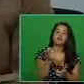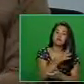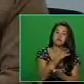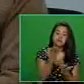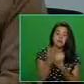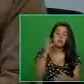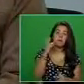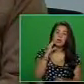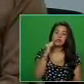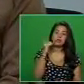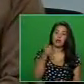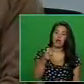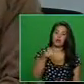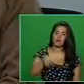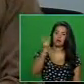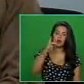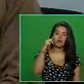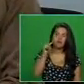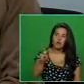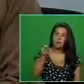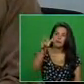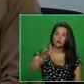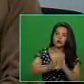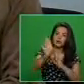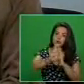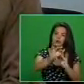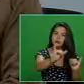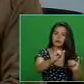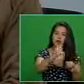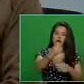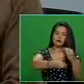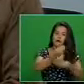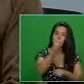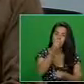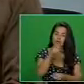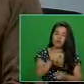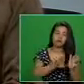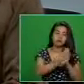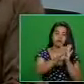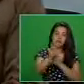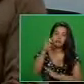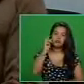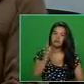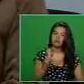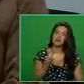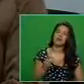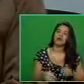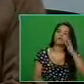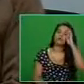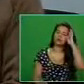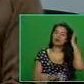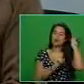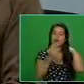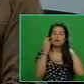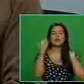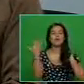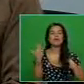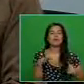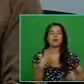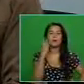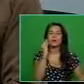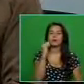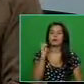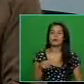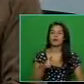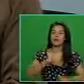socioproductiva en nuestro país, garantizando así la soberanía de la mesa del venezolano, como lo afirma nuestro invitado. Pero queremos que usted pueda conocer parte de estas experiencias y a la vuelta